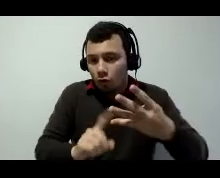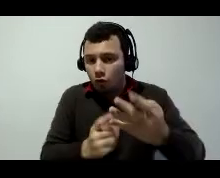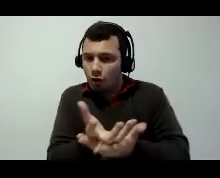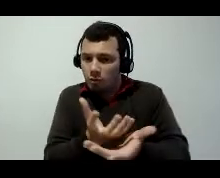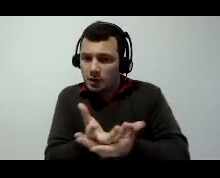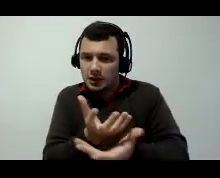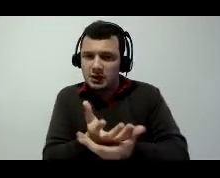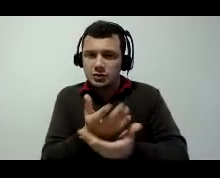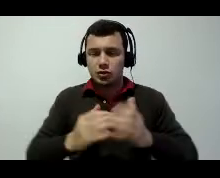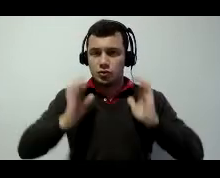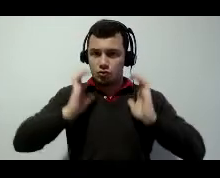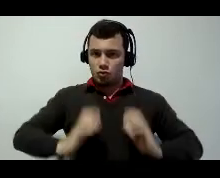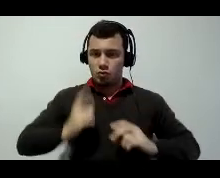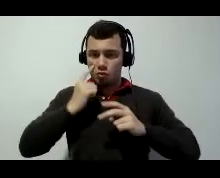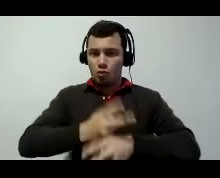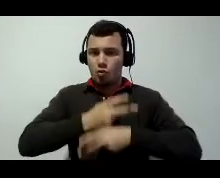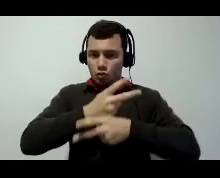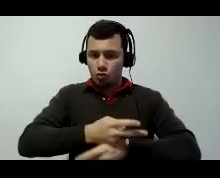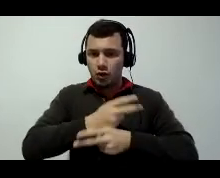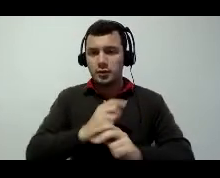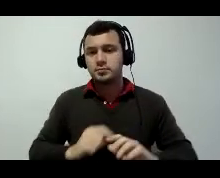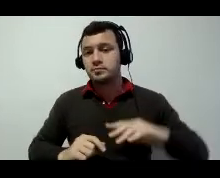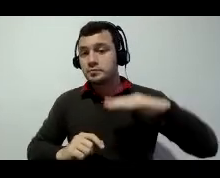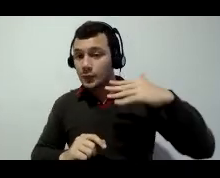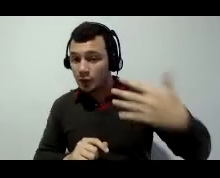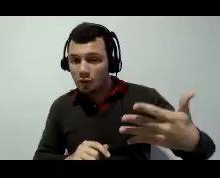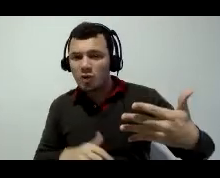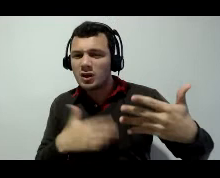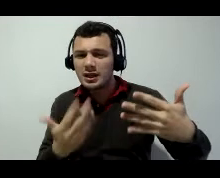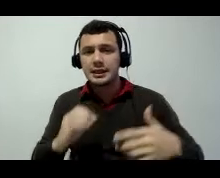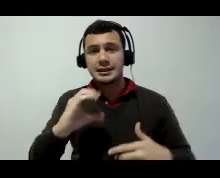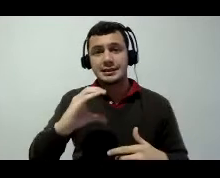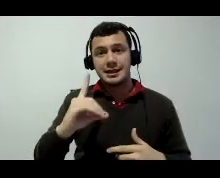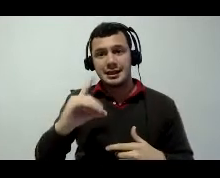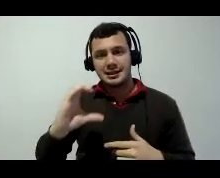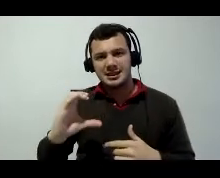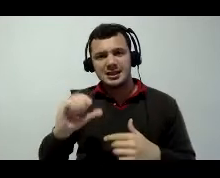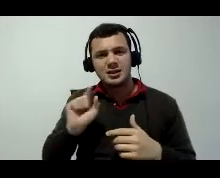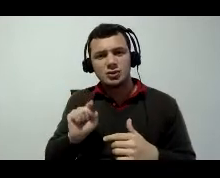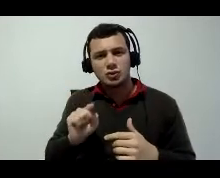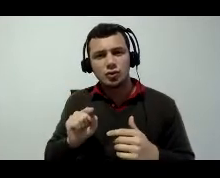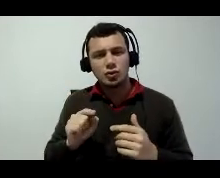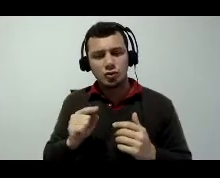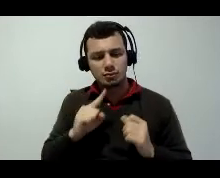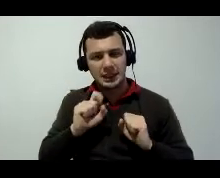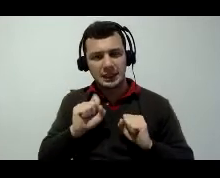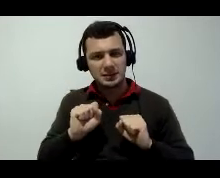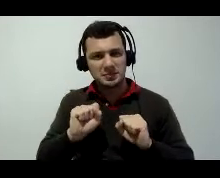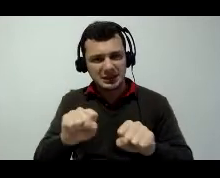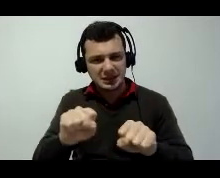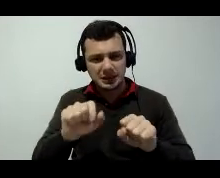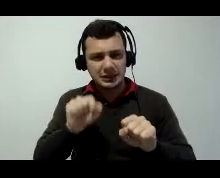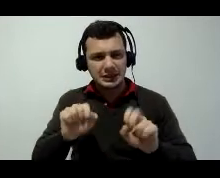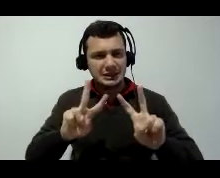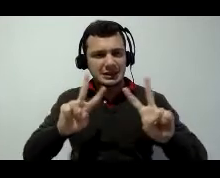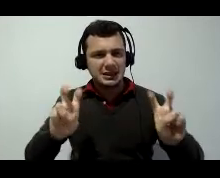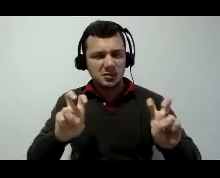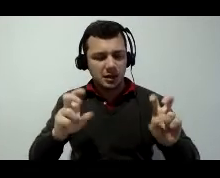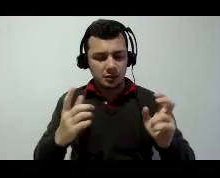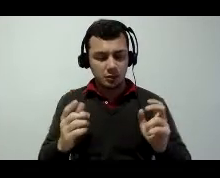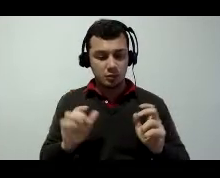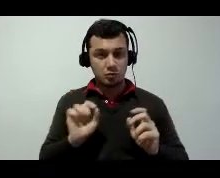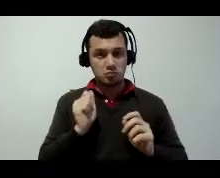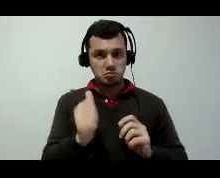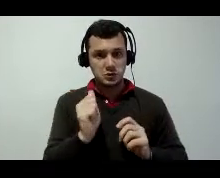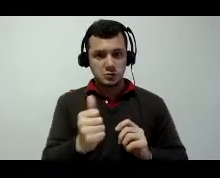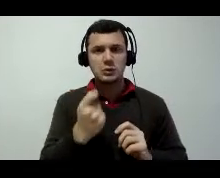CDC relacionados con la capacidad de sobretensión. Esa va a ser la temática que vamos a estar tratando en la tarde de